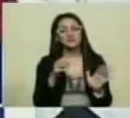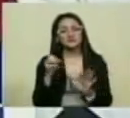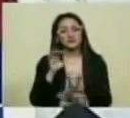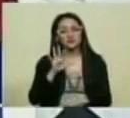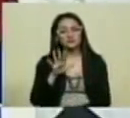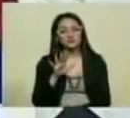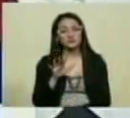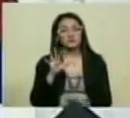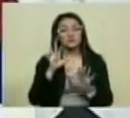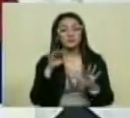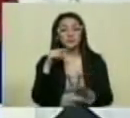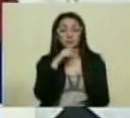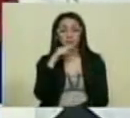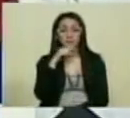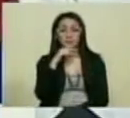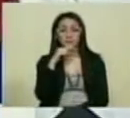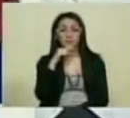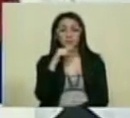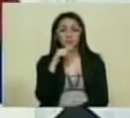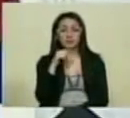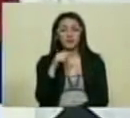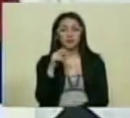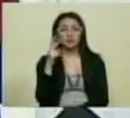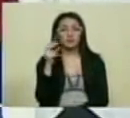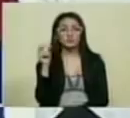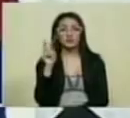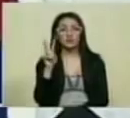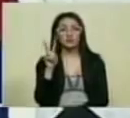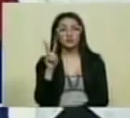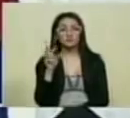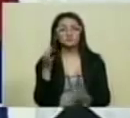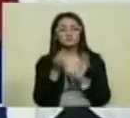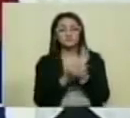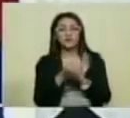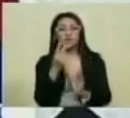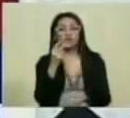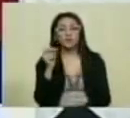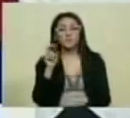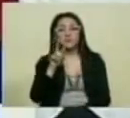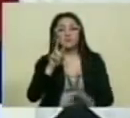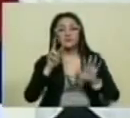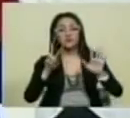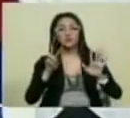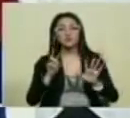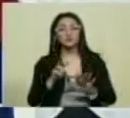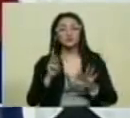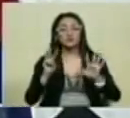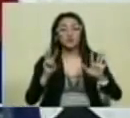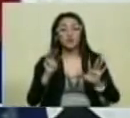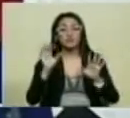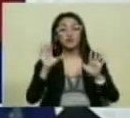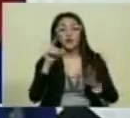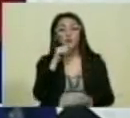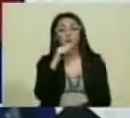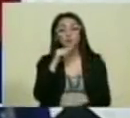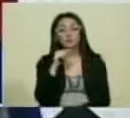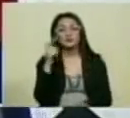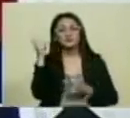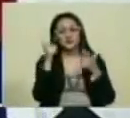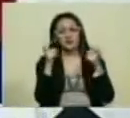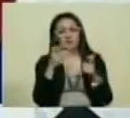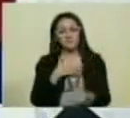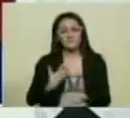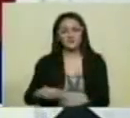octubre de 2002. Decreto número 2028, es el decreto 10 de octubre. Hugo Chávez Frías, presidente de la